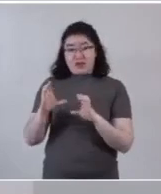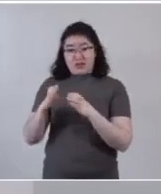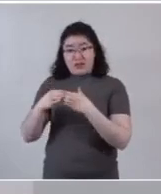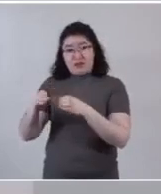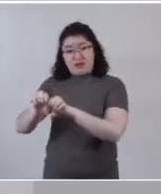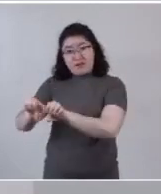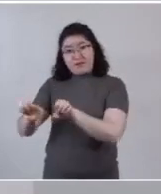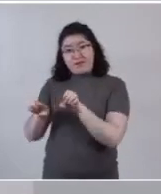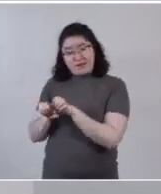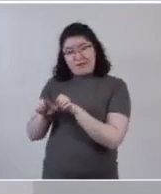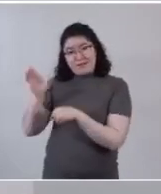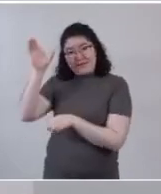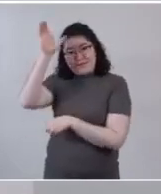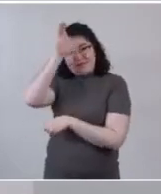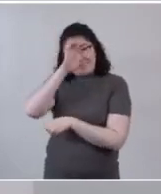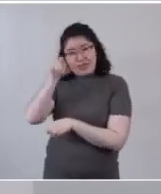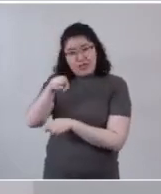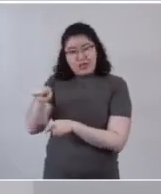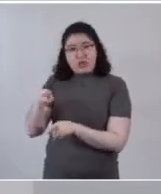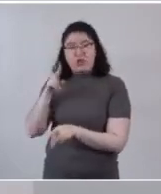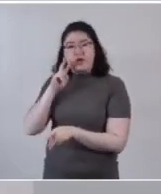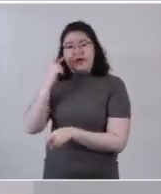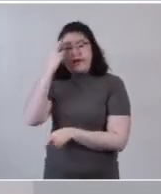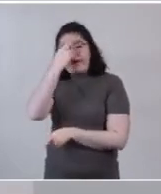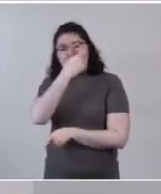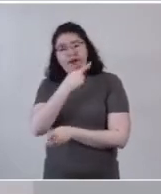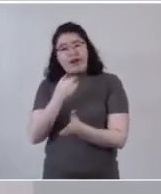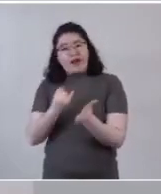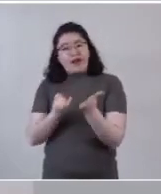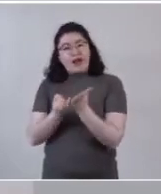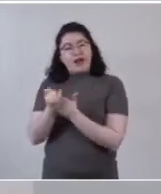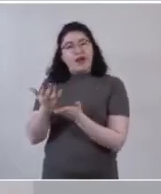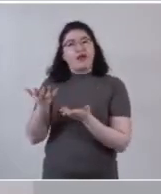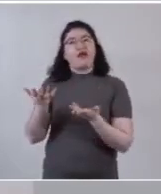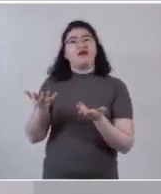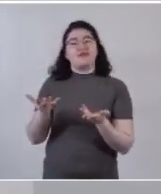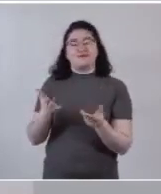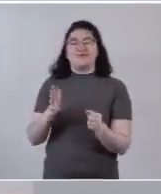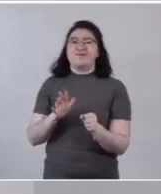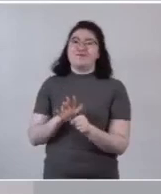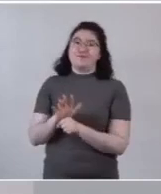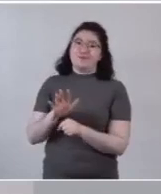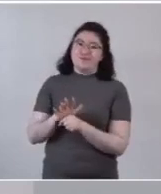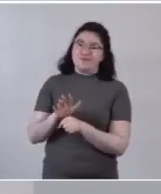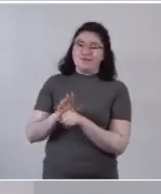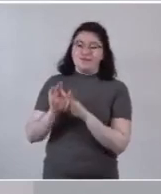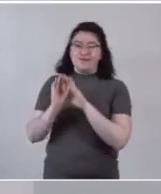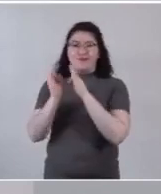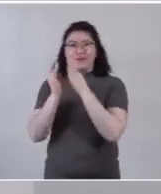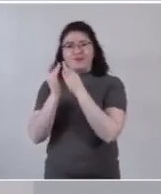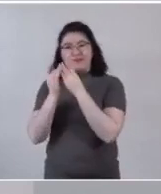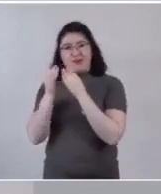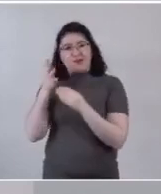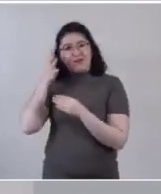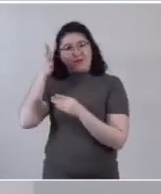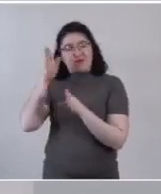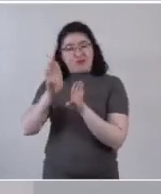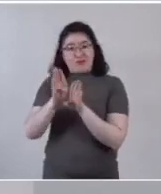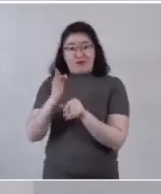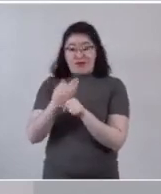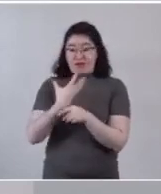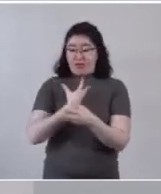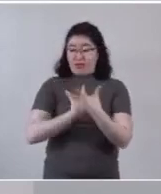técnicos científicos determinen en su momento cuál es el impacto que tuvo esta